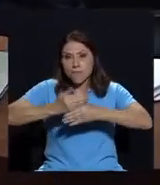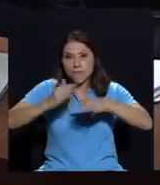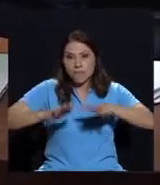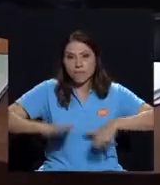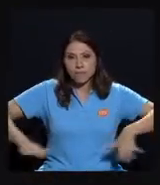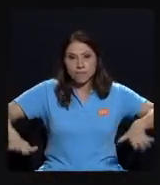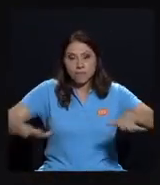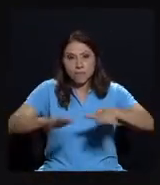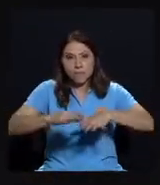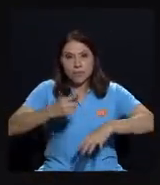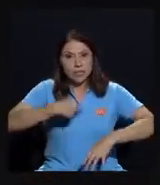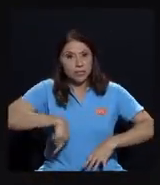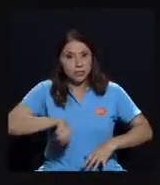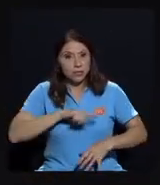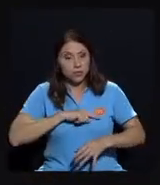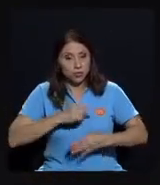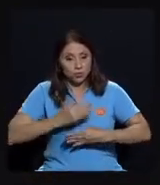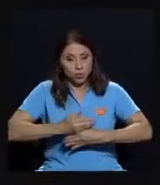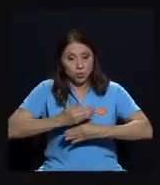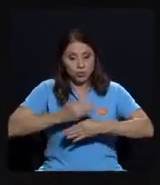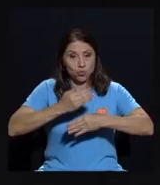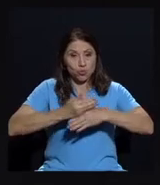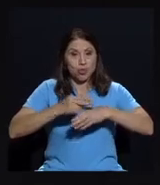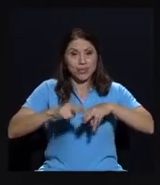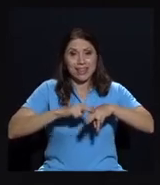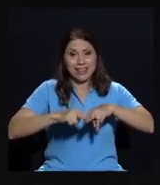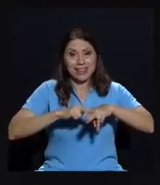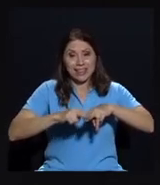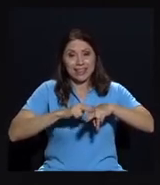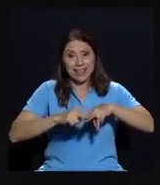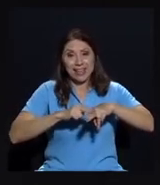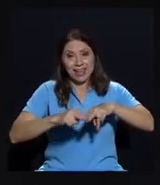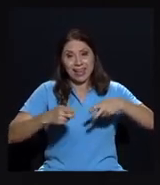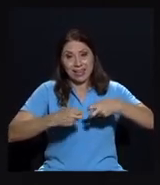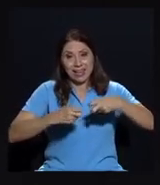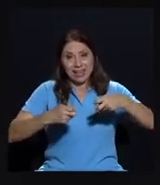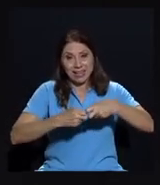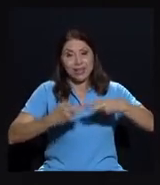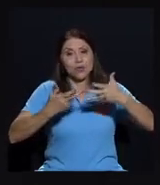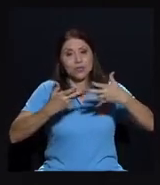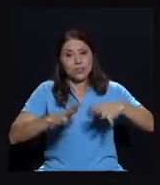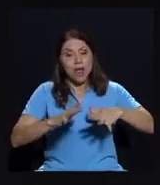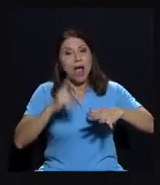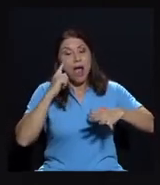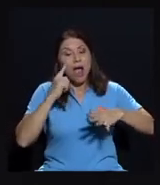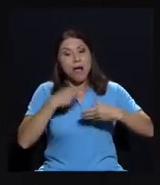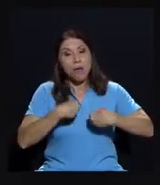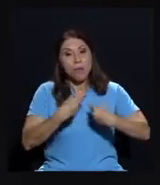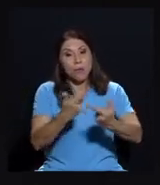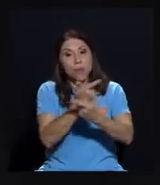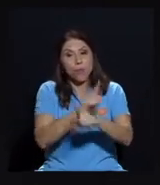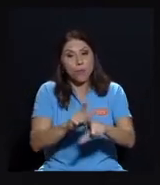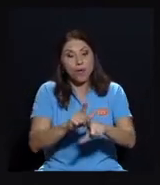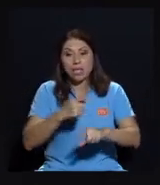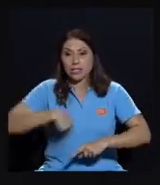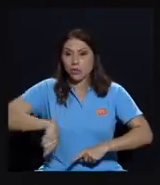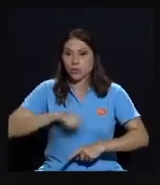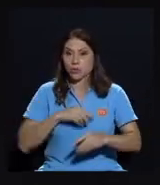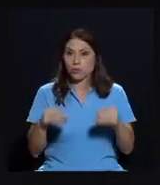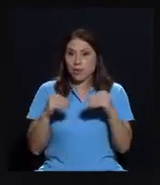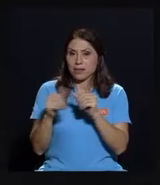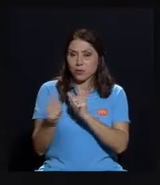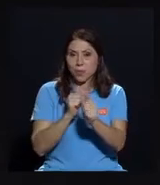desencadenamos la construcción del tren eléctrico interurbano si nosotros mejoramos las actualizaciones hacemos más competitivo el país si